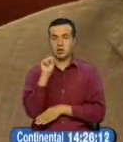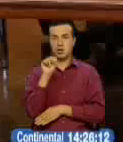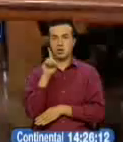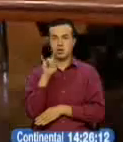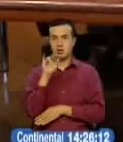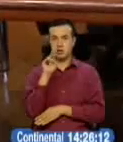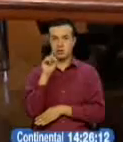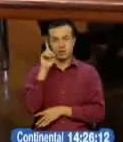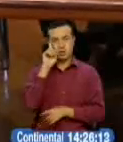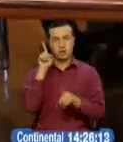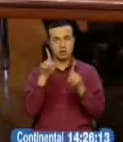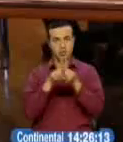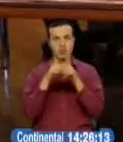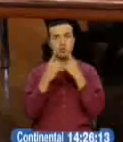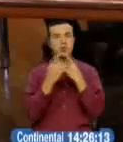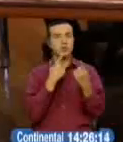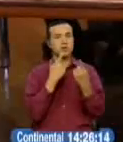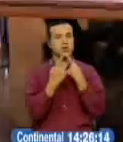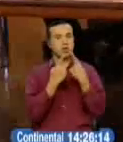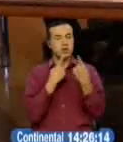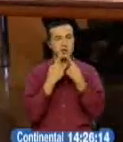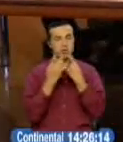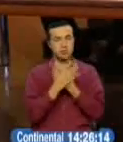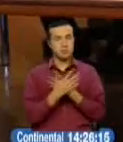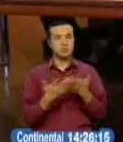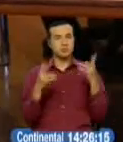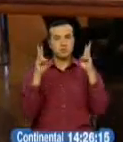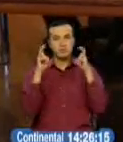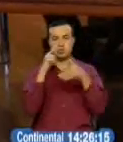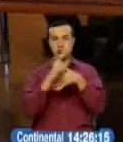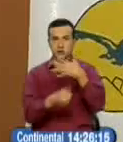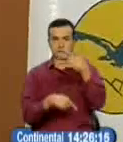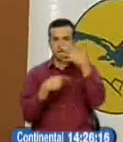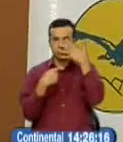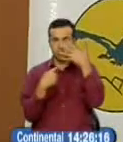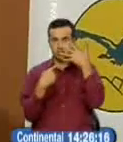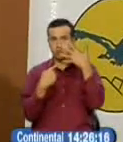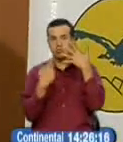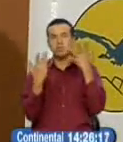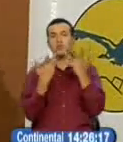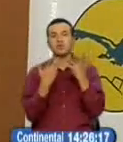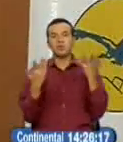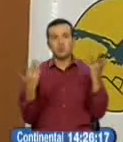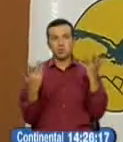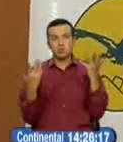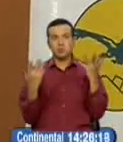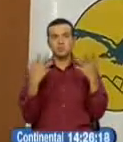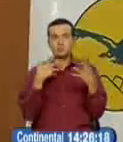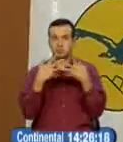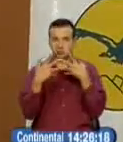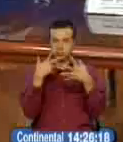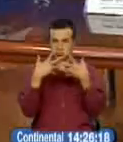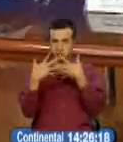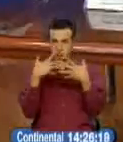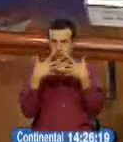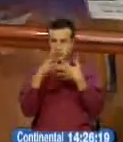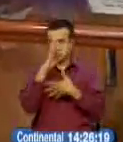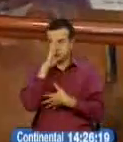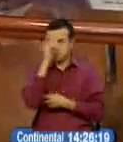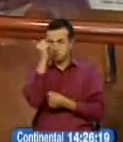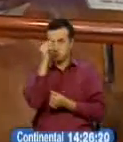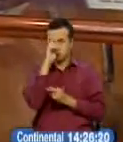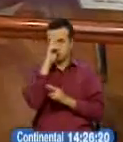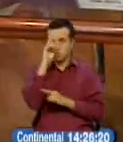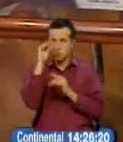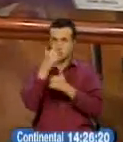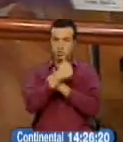Bolívar firmaron un acuerdo de diálogo, el mismo que contiene 6 puntos, entre los que se destaca la transparencia de recursos y el respeto a